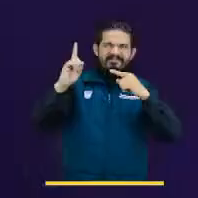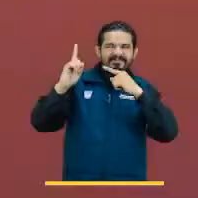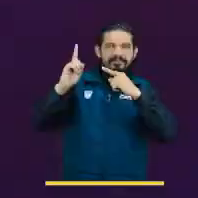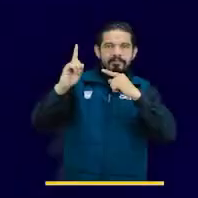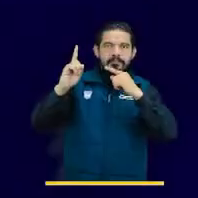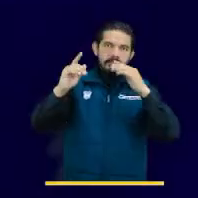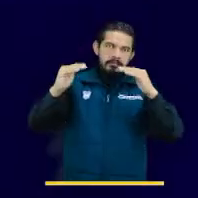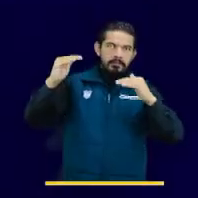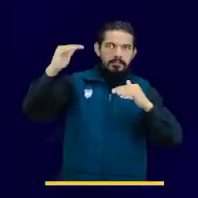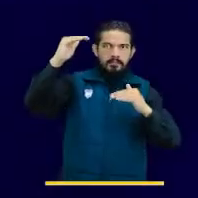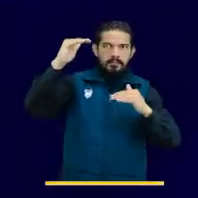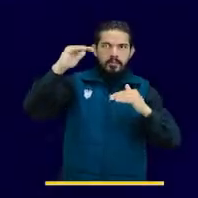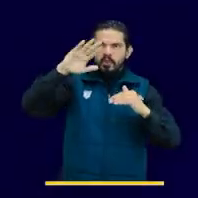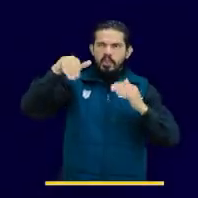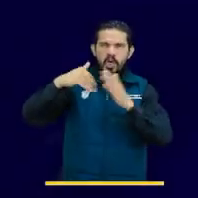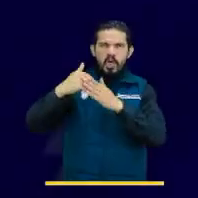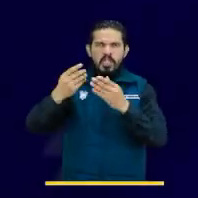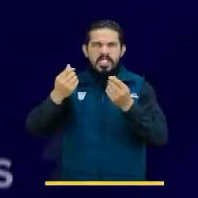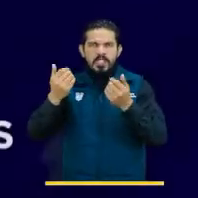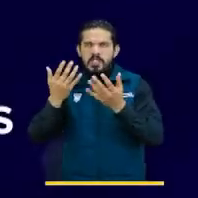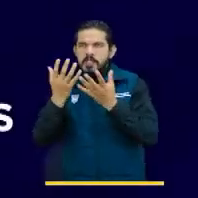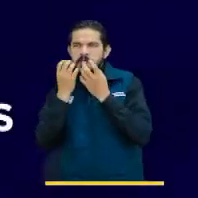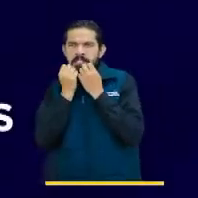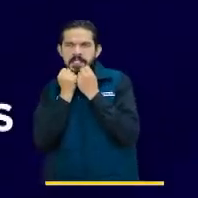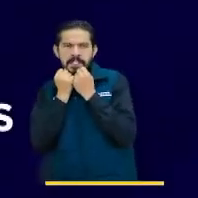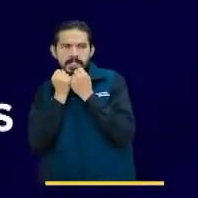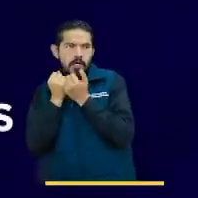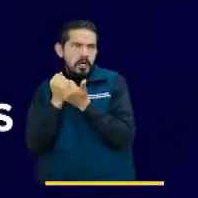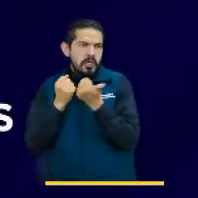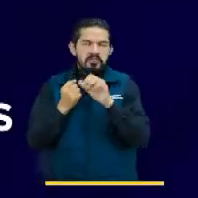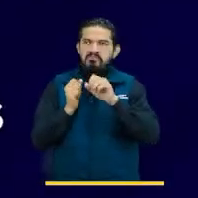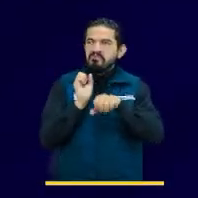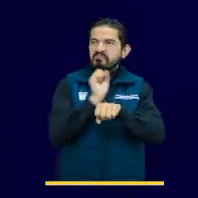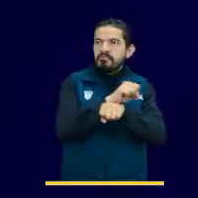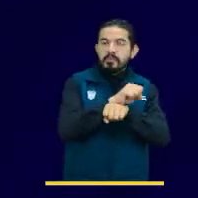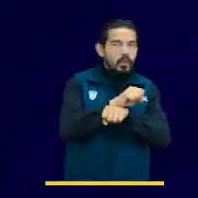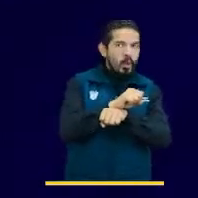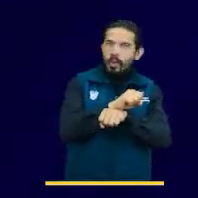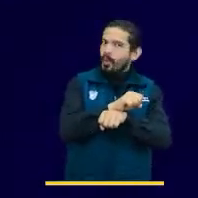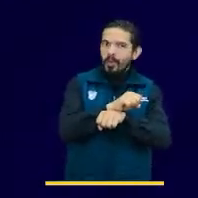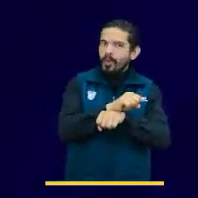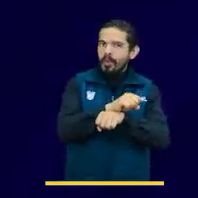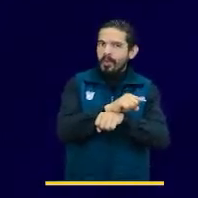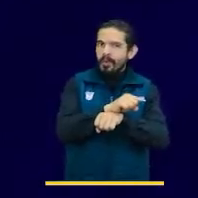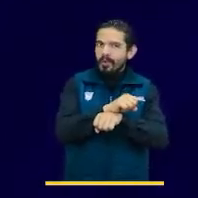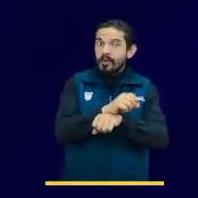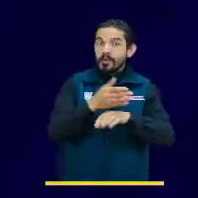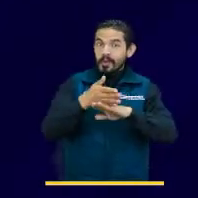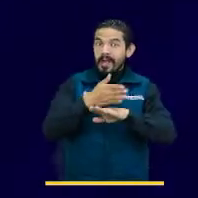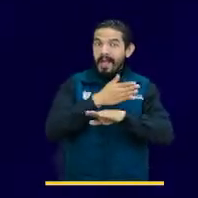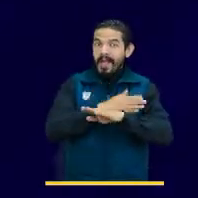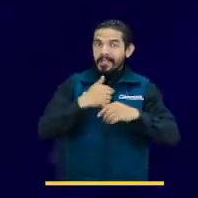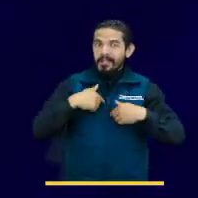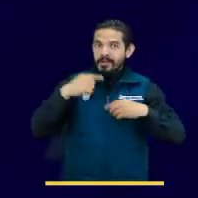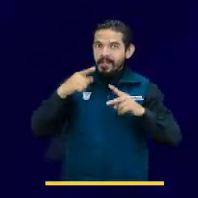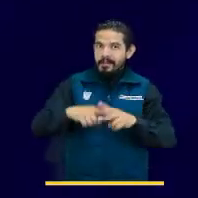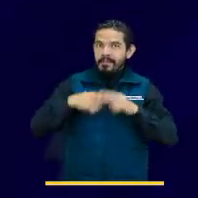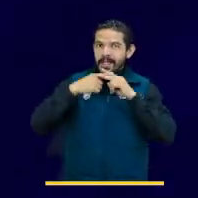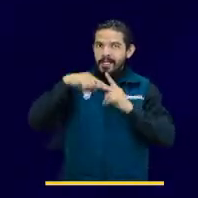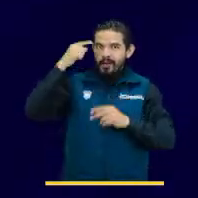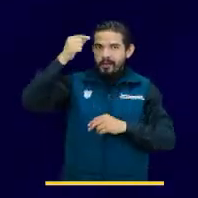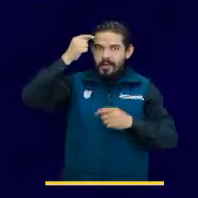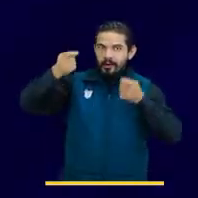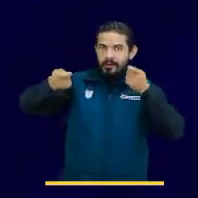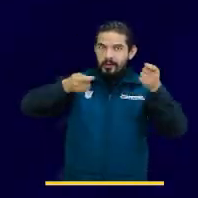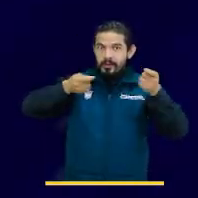decir, uno tiene todo y los demás nada. Cuando inició este gobierno del Ecuador,